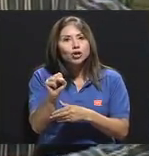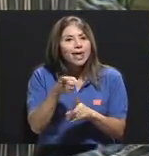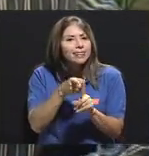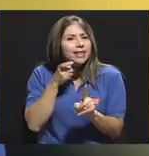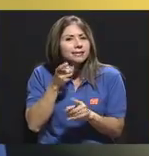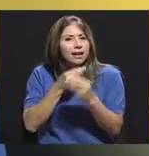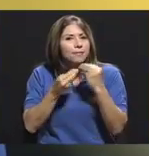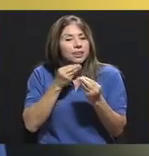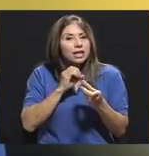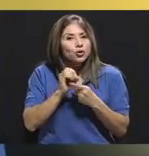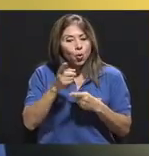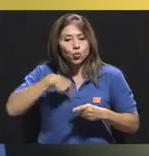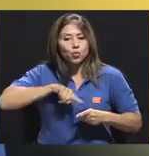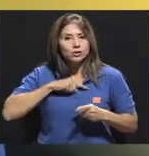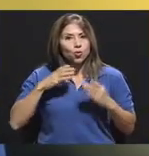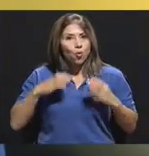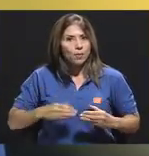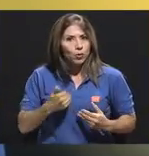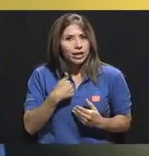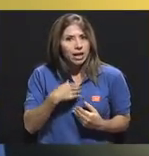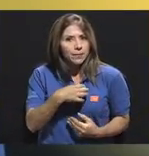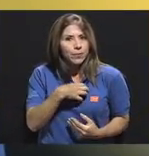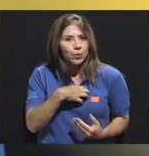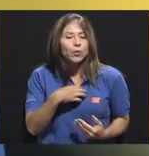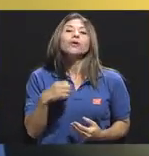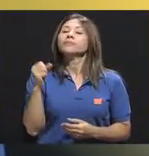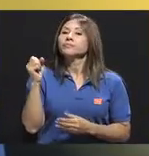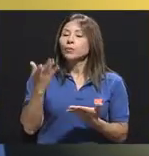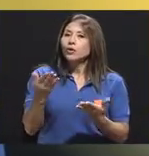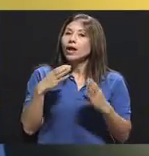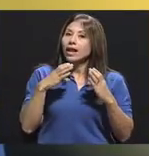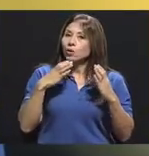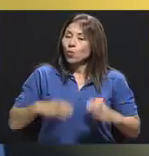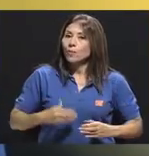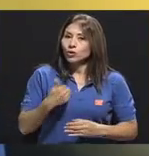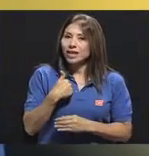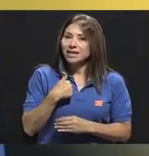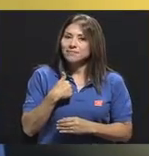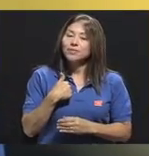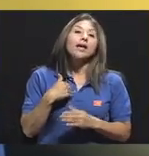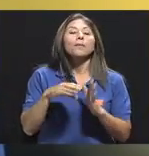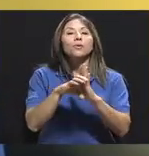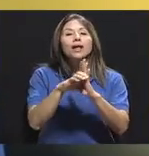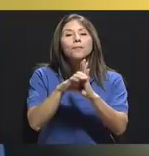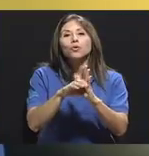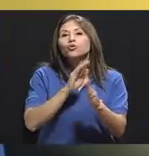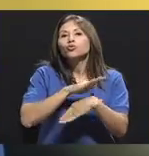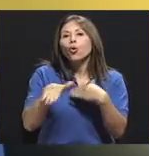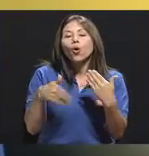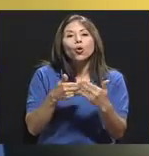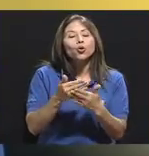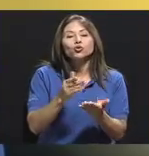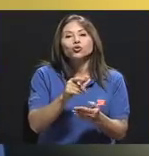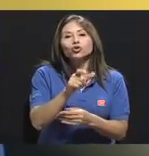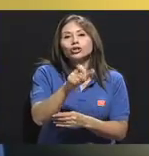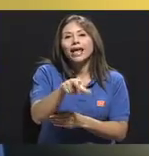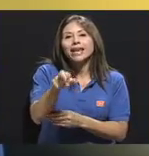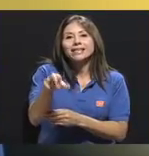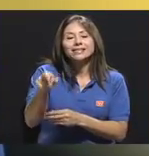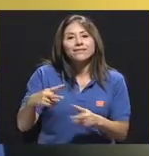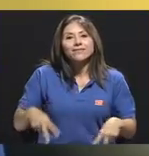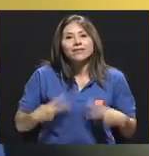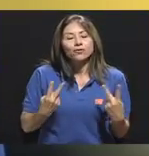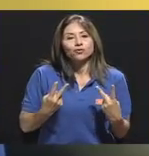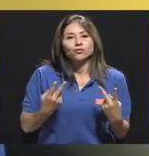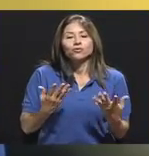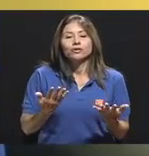tiene sobre todo el colesterol verdad tiene que producir los todos los animales todos los seres todos los que somos de